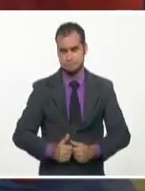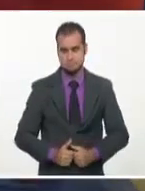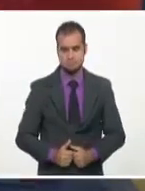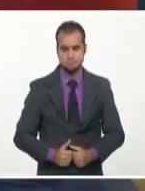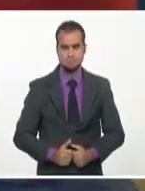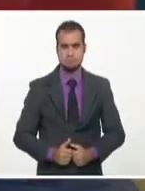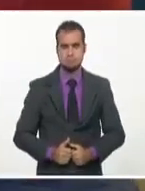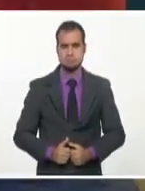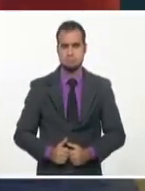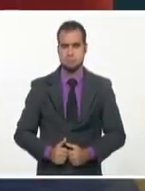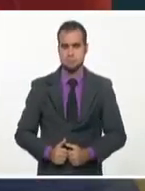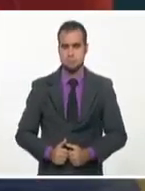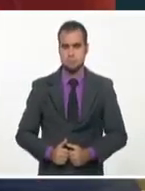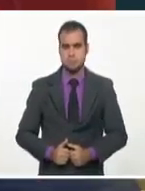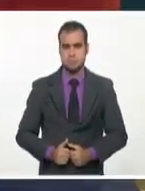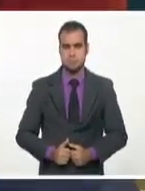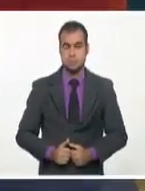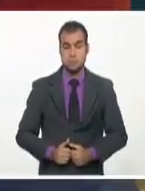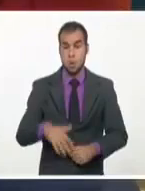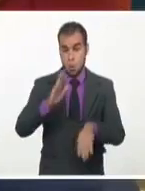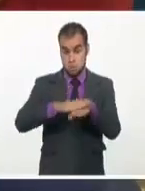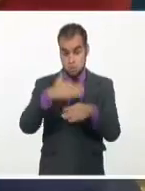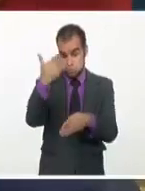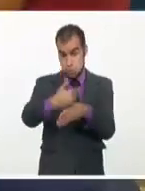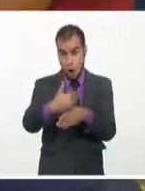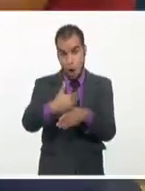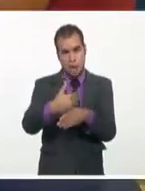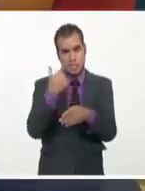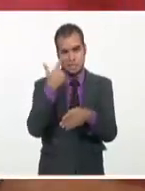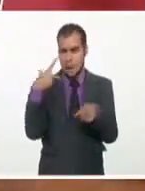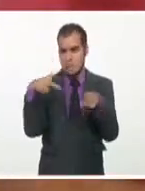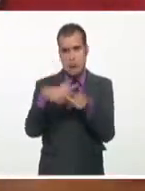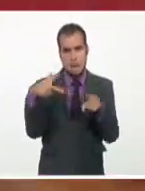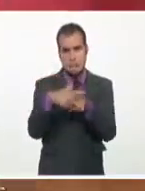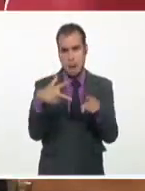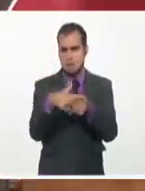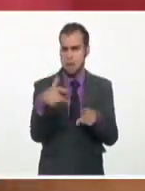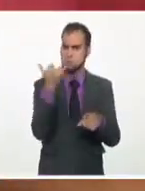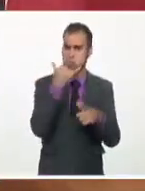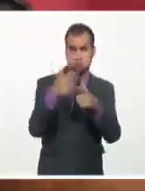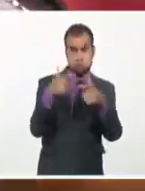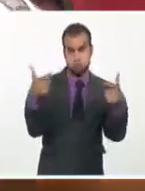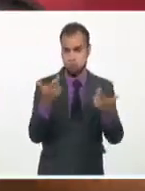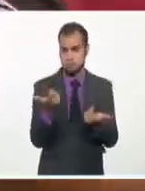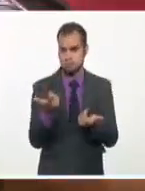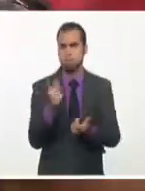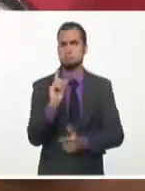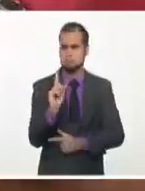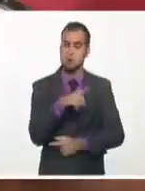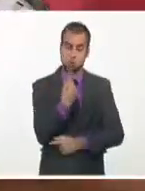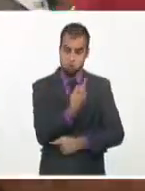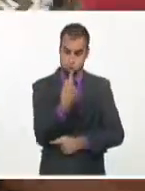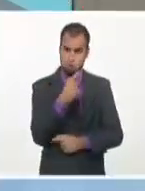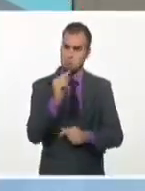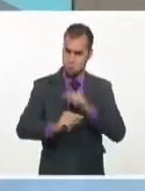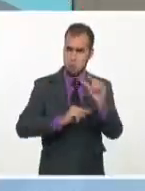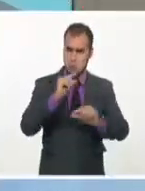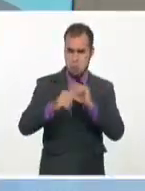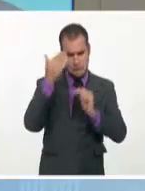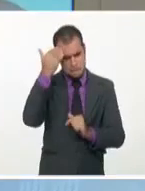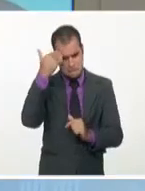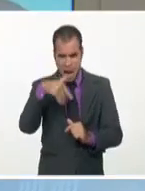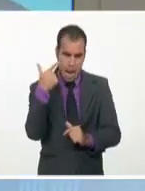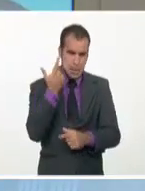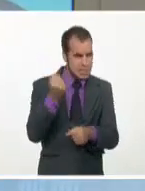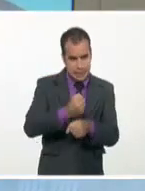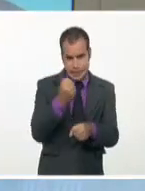los obstáculos que genera el bloqueo, pero mayor es la decisión de superar cada limitación. Sin